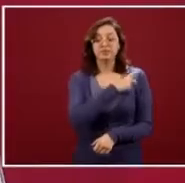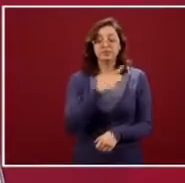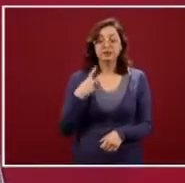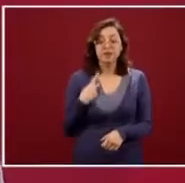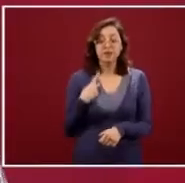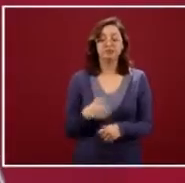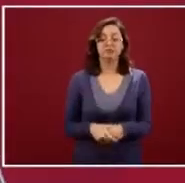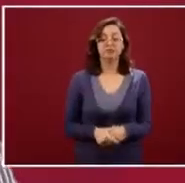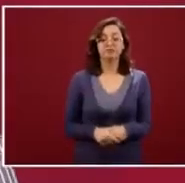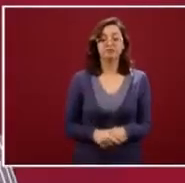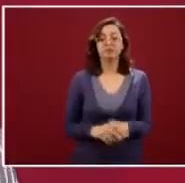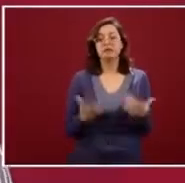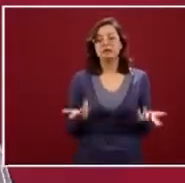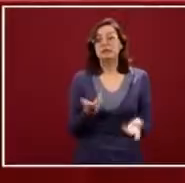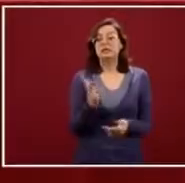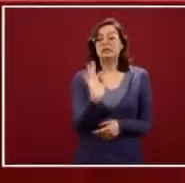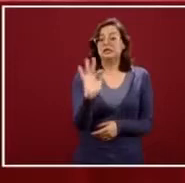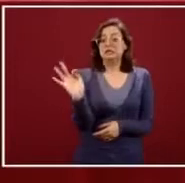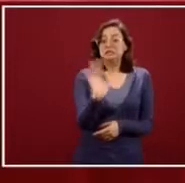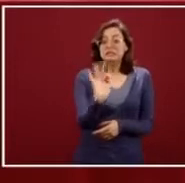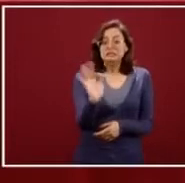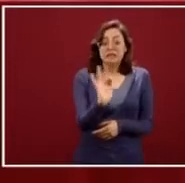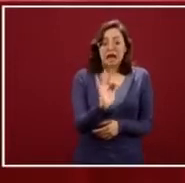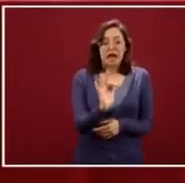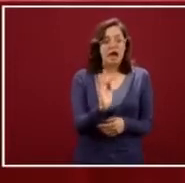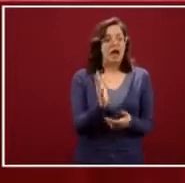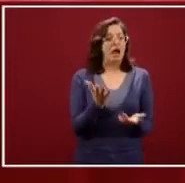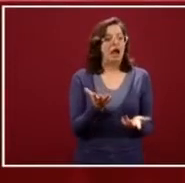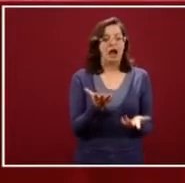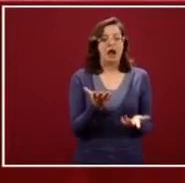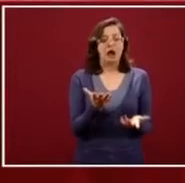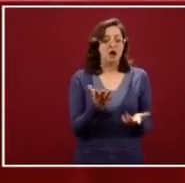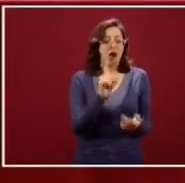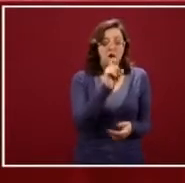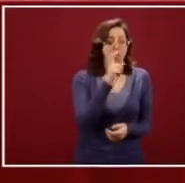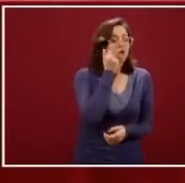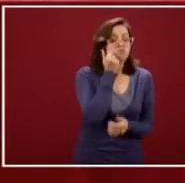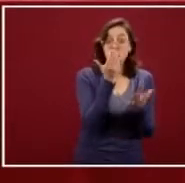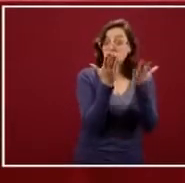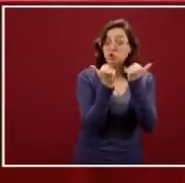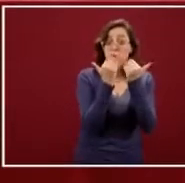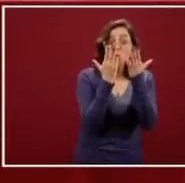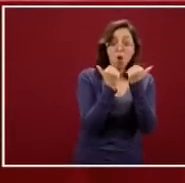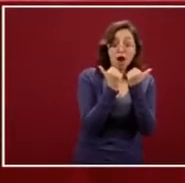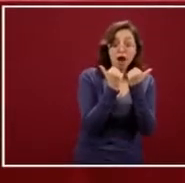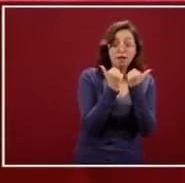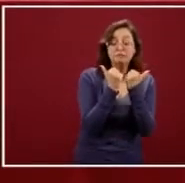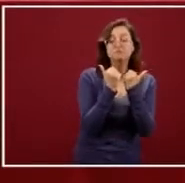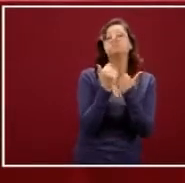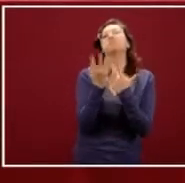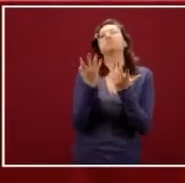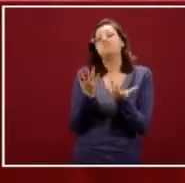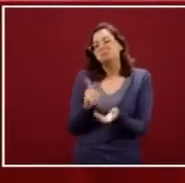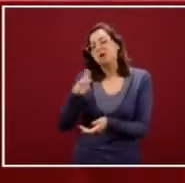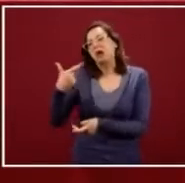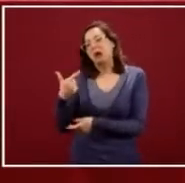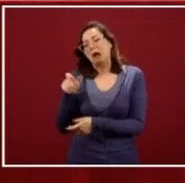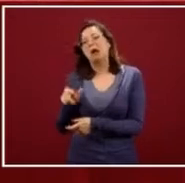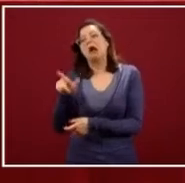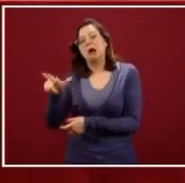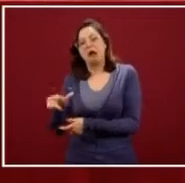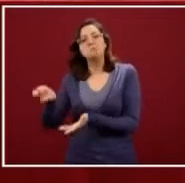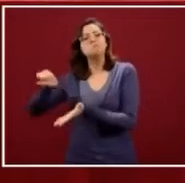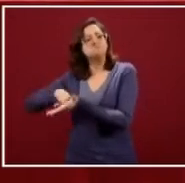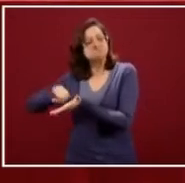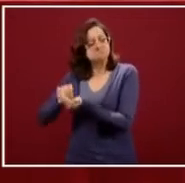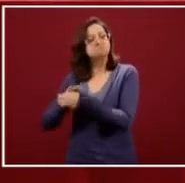caso de no tener cercano o disponible agua y jabón, un sustituto puede ser el